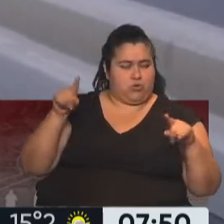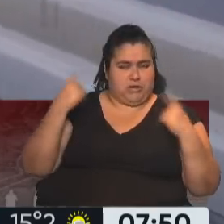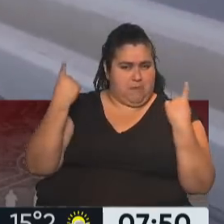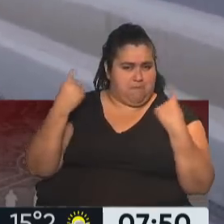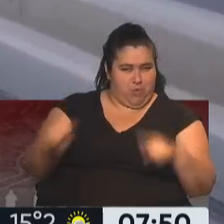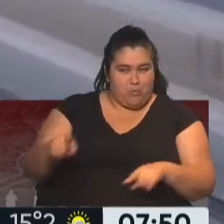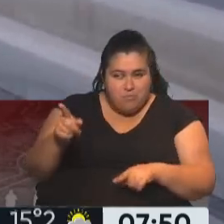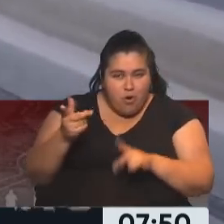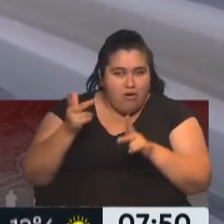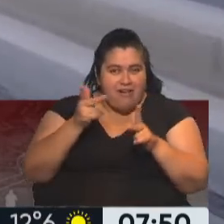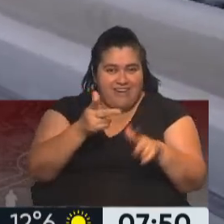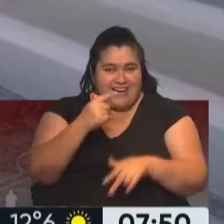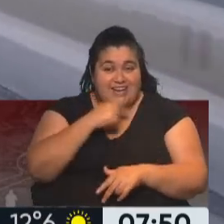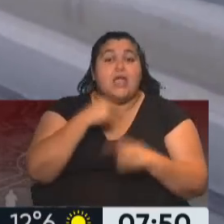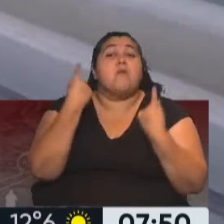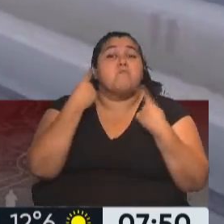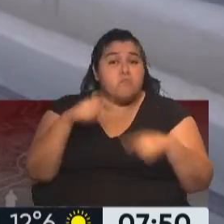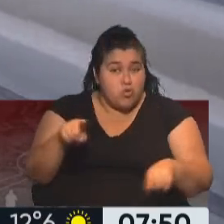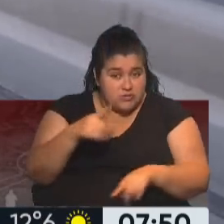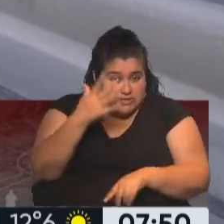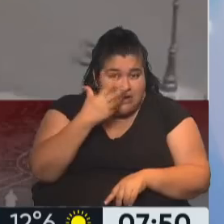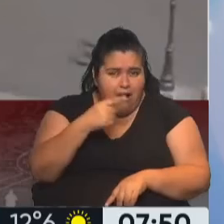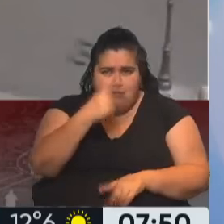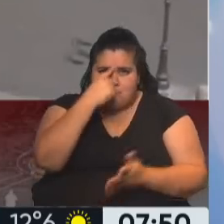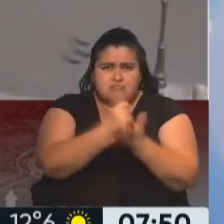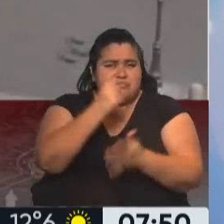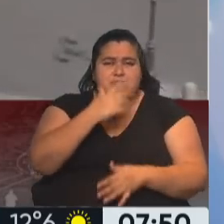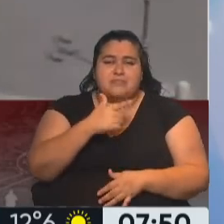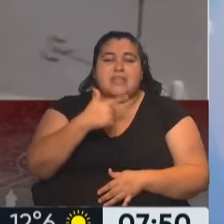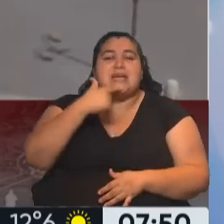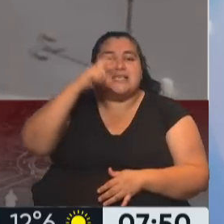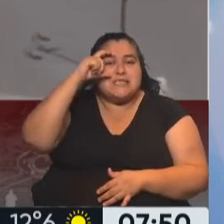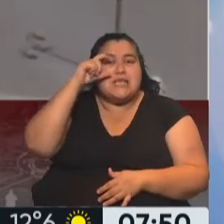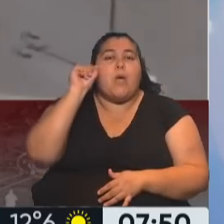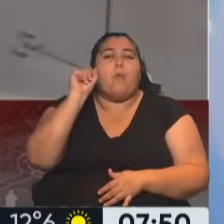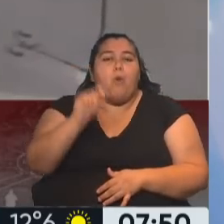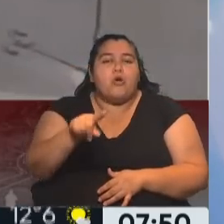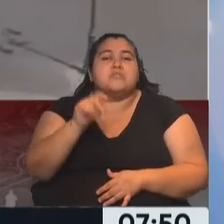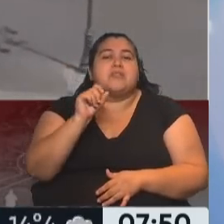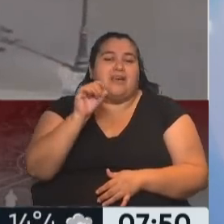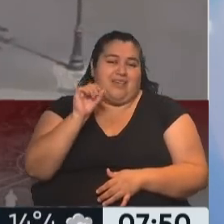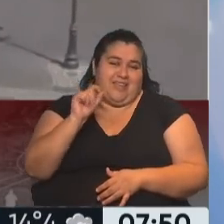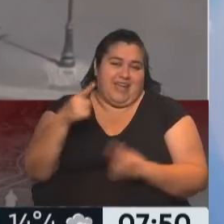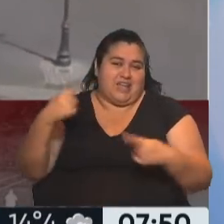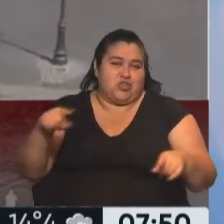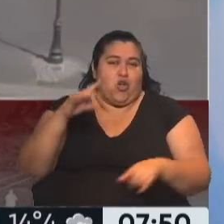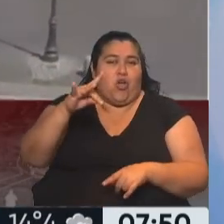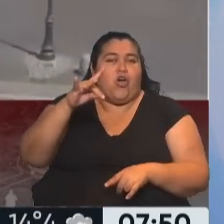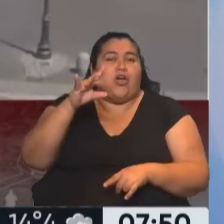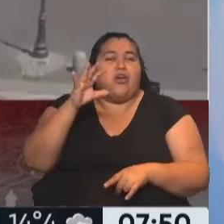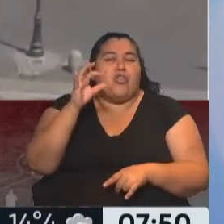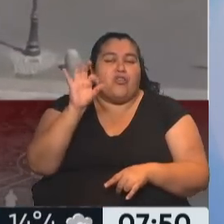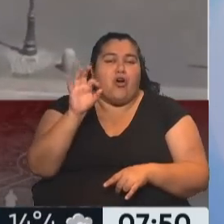¿Lo querés repetir, César? La canción, sí, por supuesto, con la canción Sé Vos de Iorio, ¿no? Creo que es una